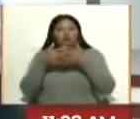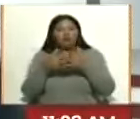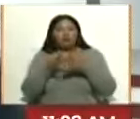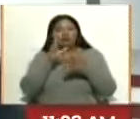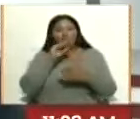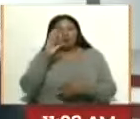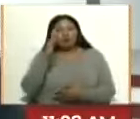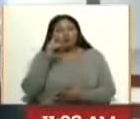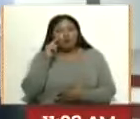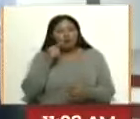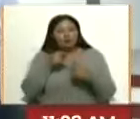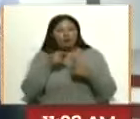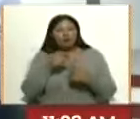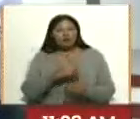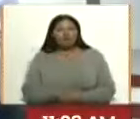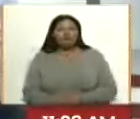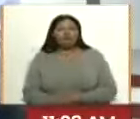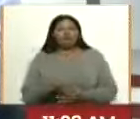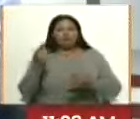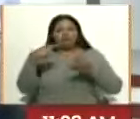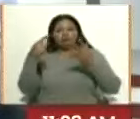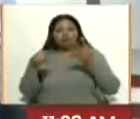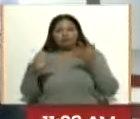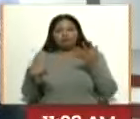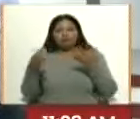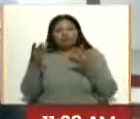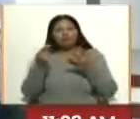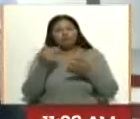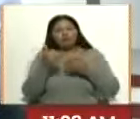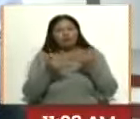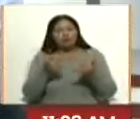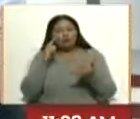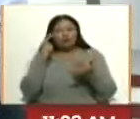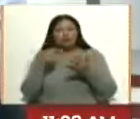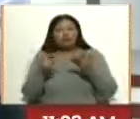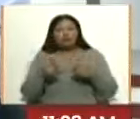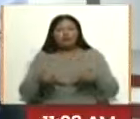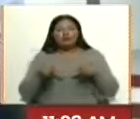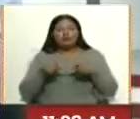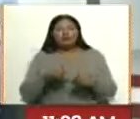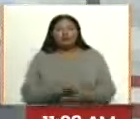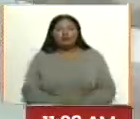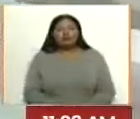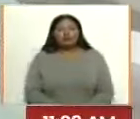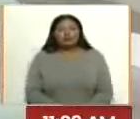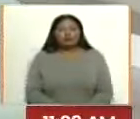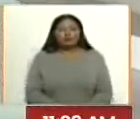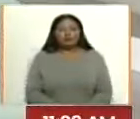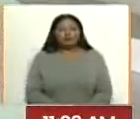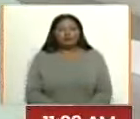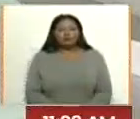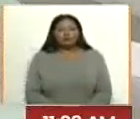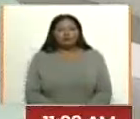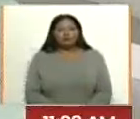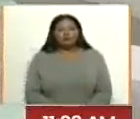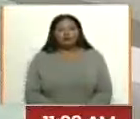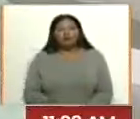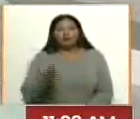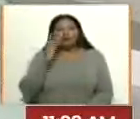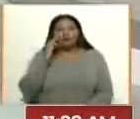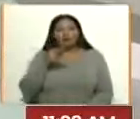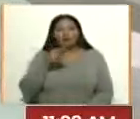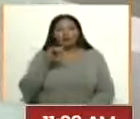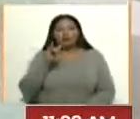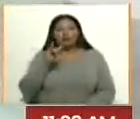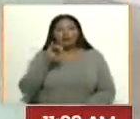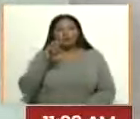indudablemente que el sinnúmero de reservas en diferentes minerales, entre ellos por supuesto los hidrocarburos, esto